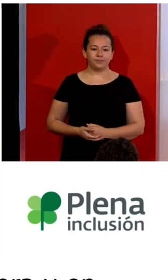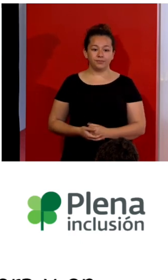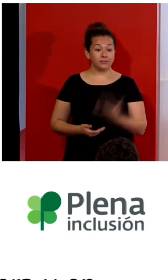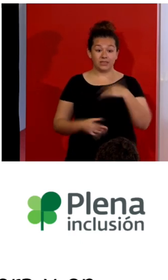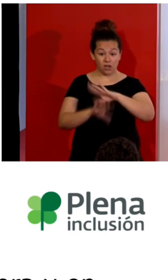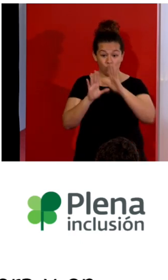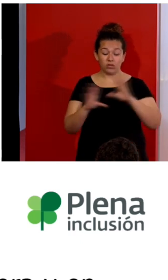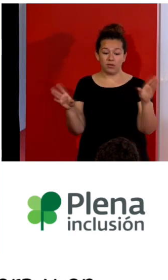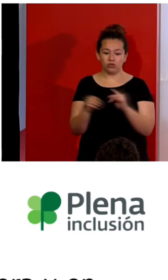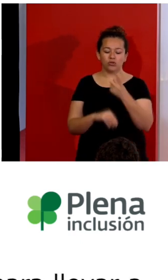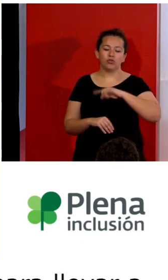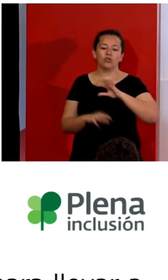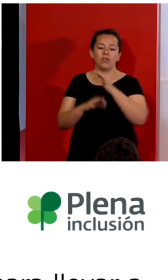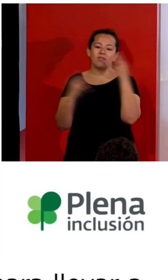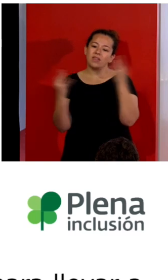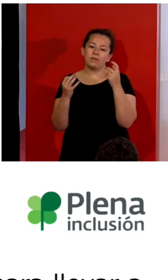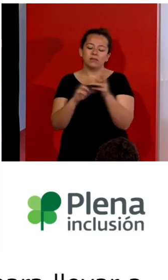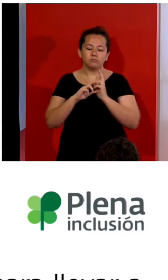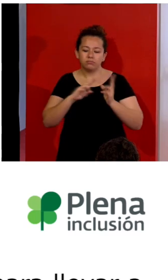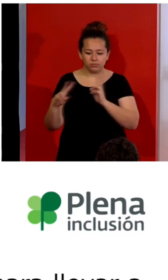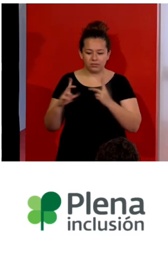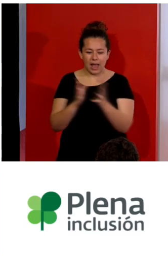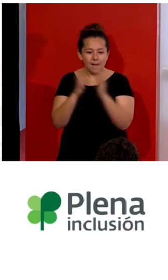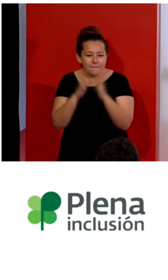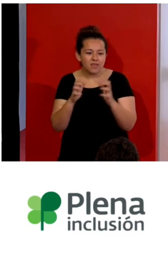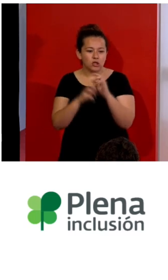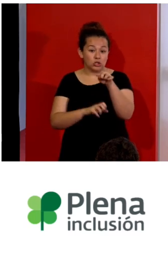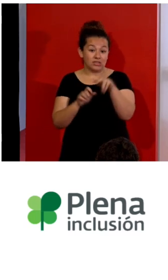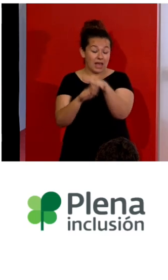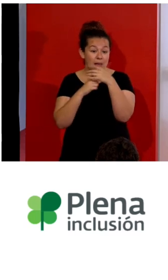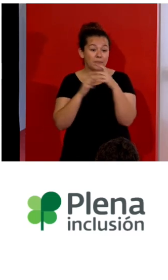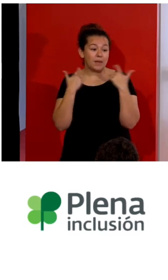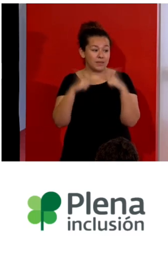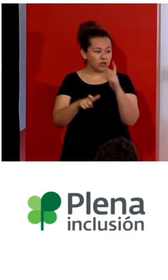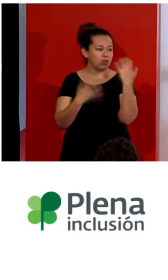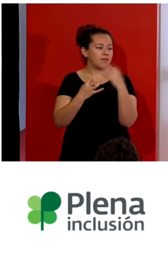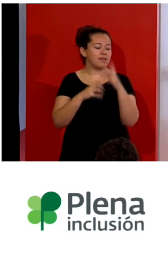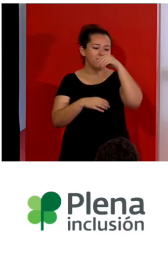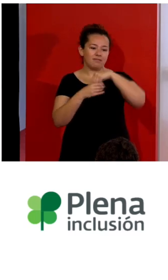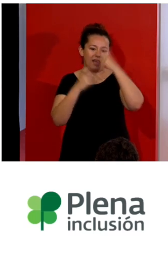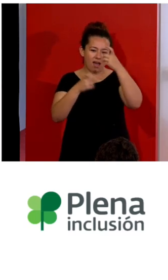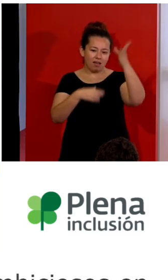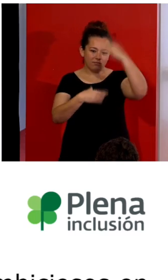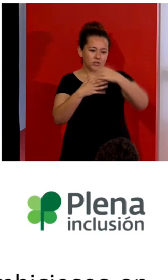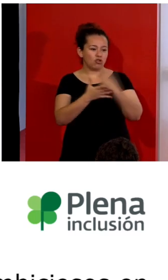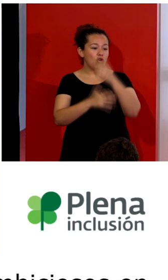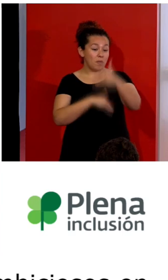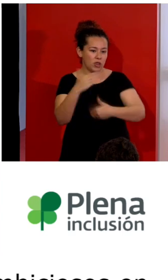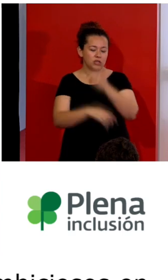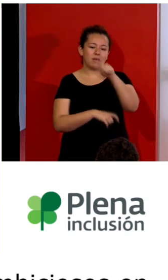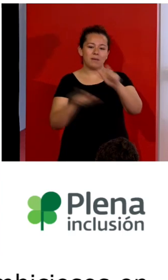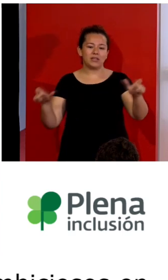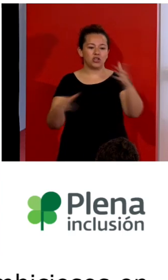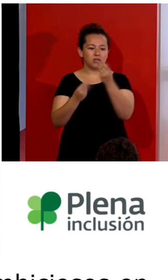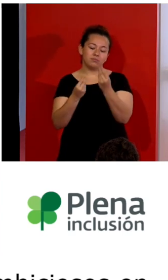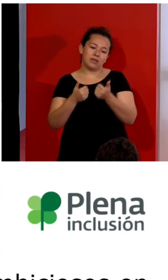Penúltima conclusión es que debemos ser todos proactivos y ambiciosos en este ámbito y debemos tratar de incluir a todos en estos procesos, también a las personas con